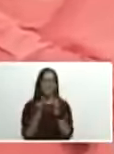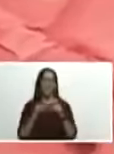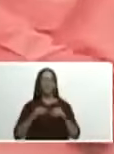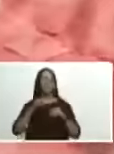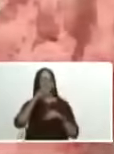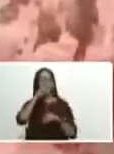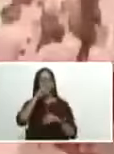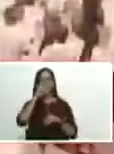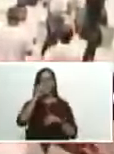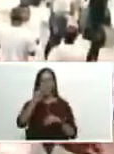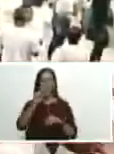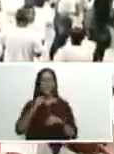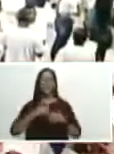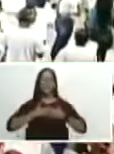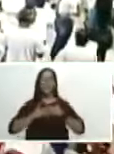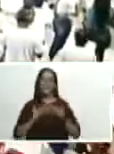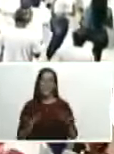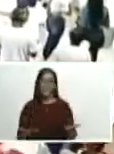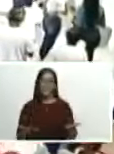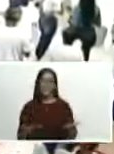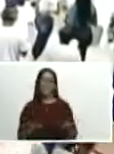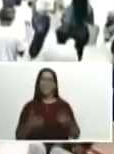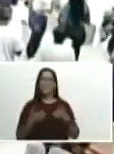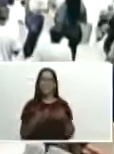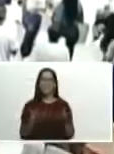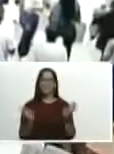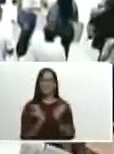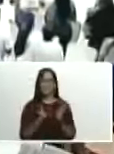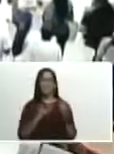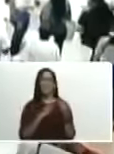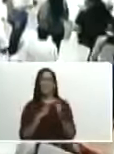Maduro le damos la cesta